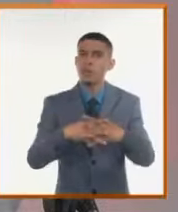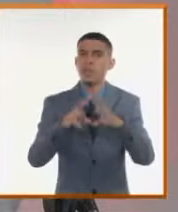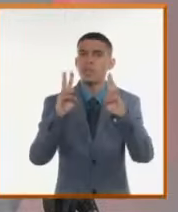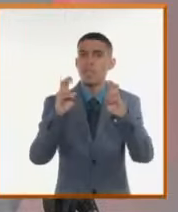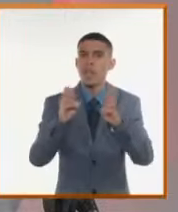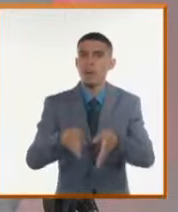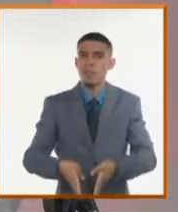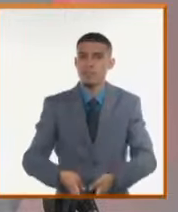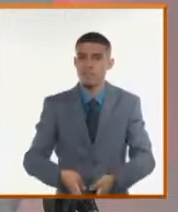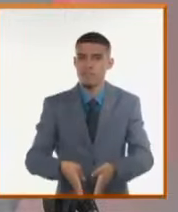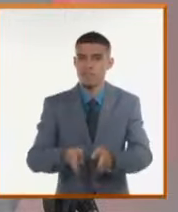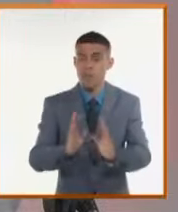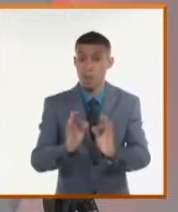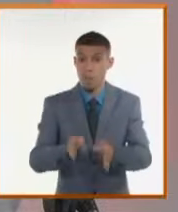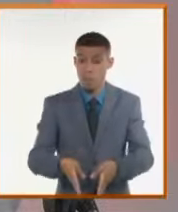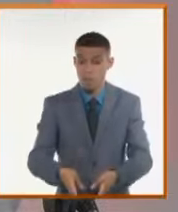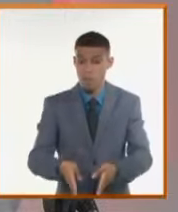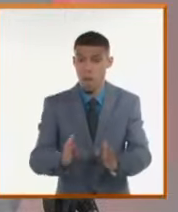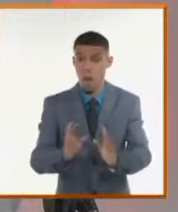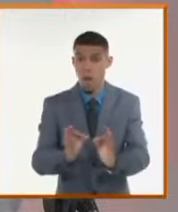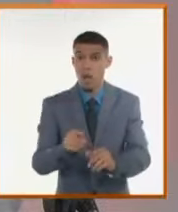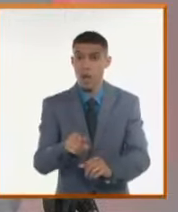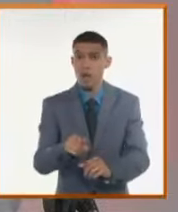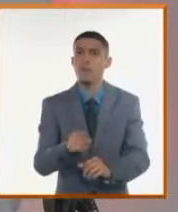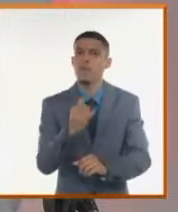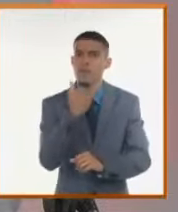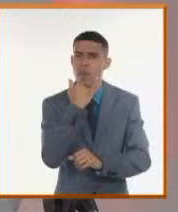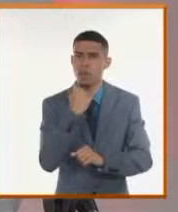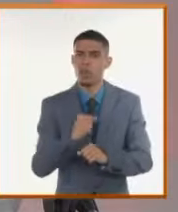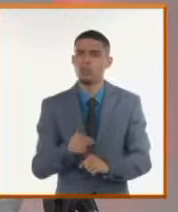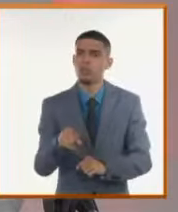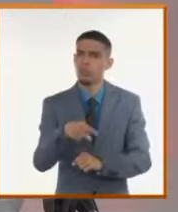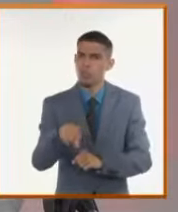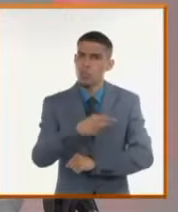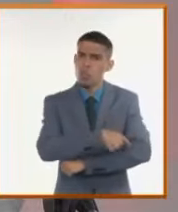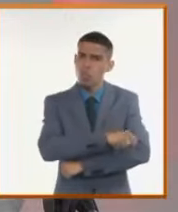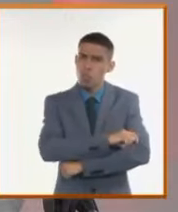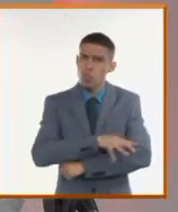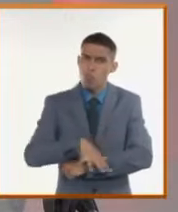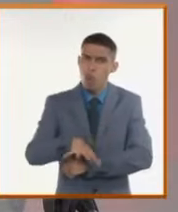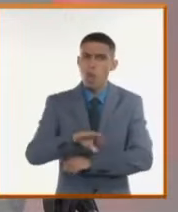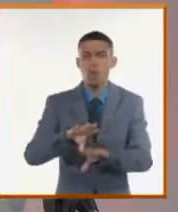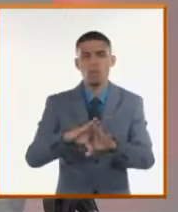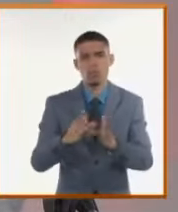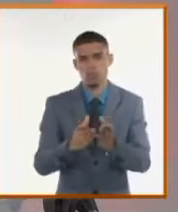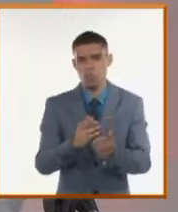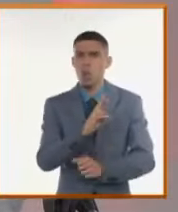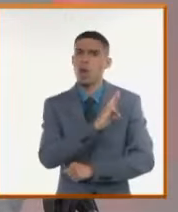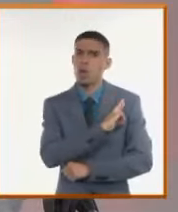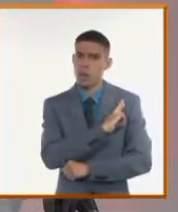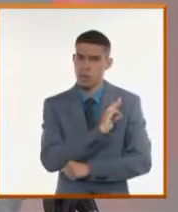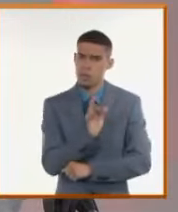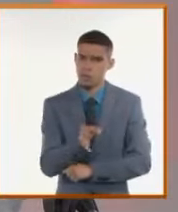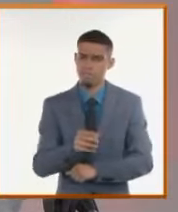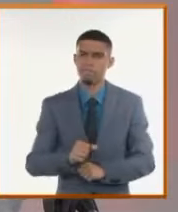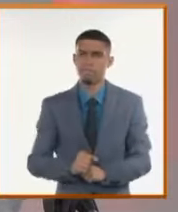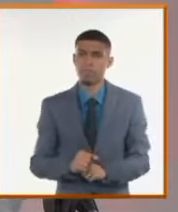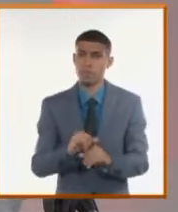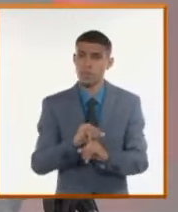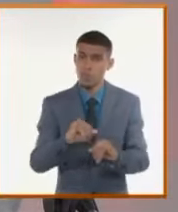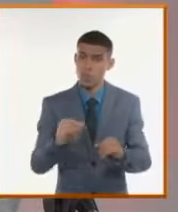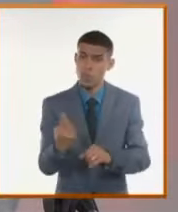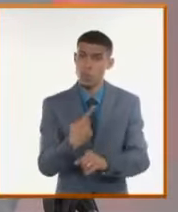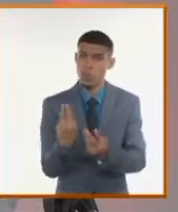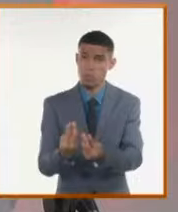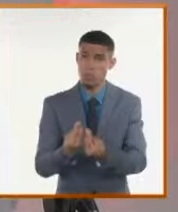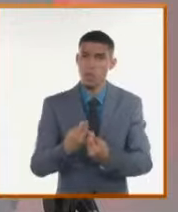de la vía ferria y tienen en menor medida cierto es cierto todo lo que lo que las informaciones que hemos recibido